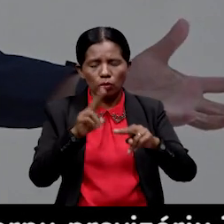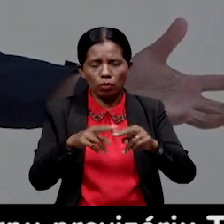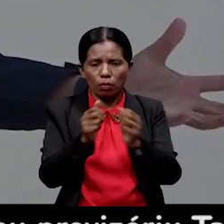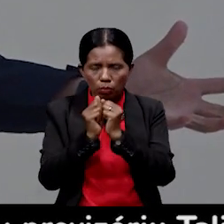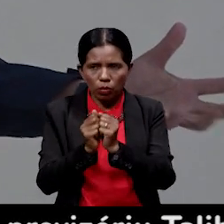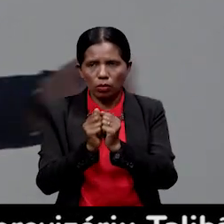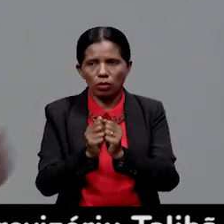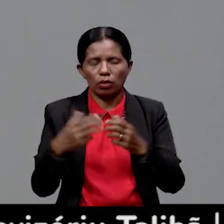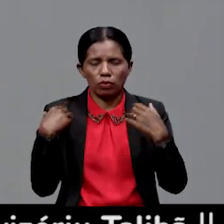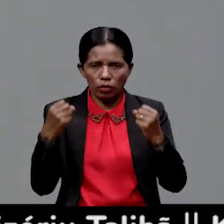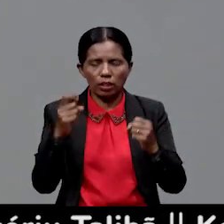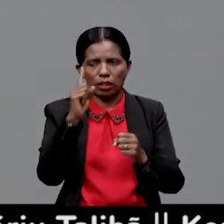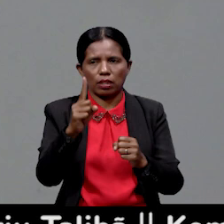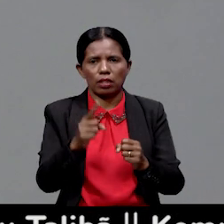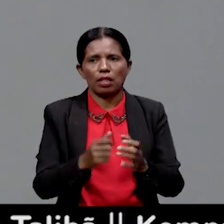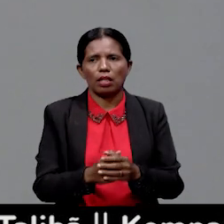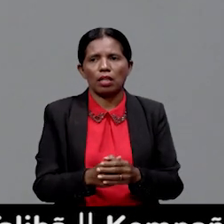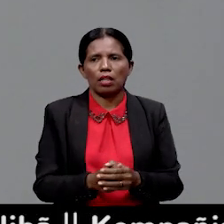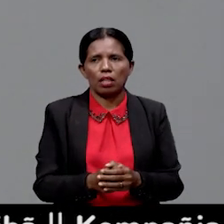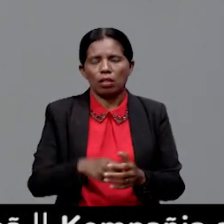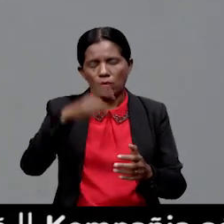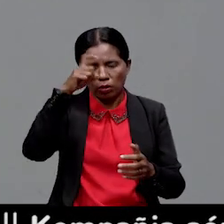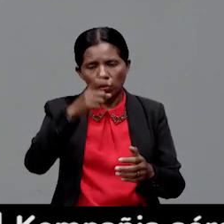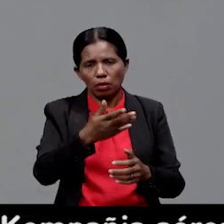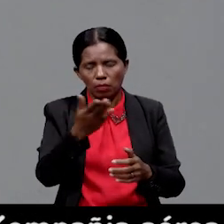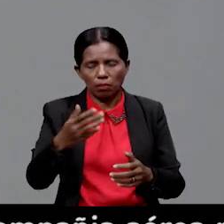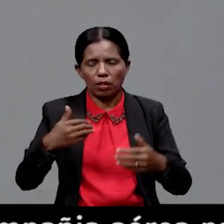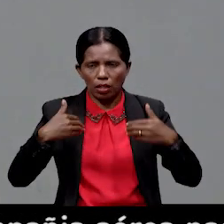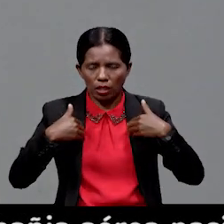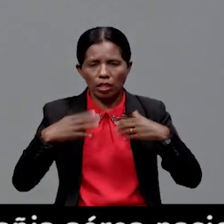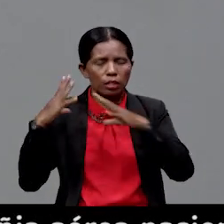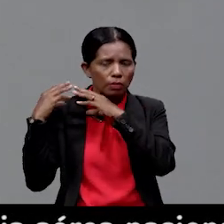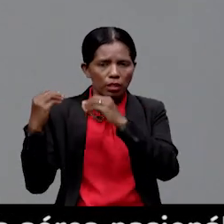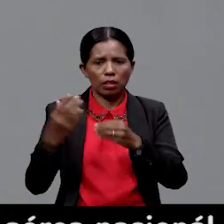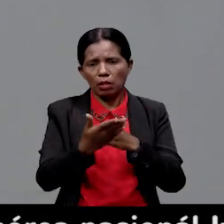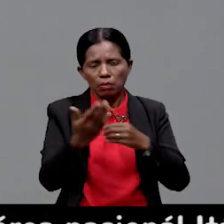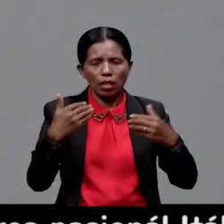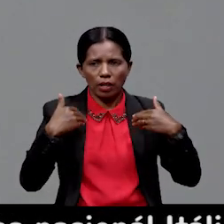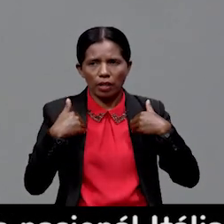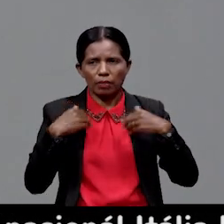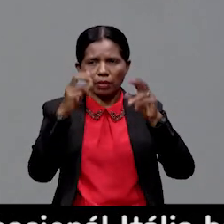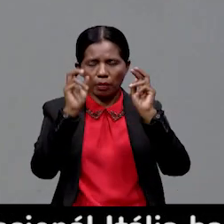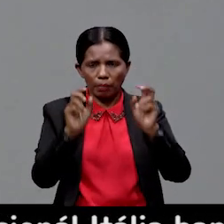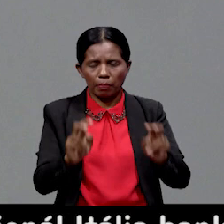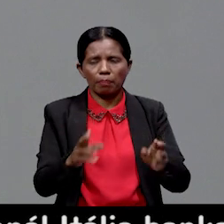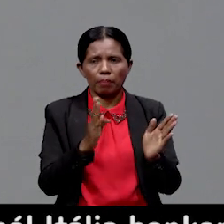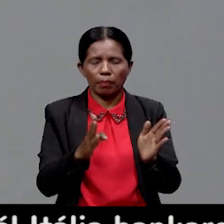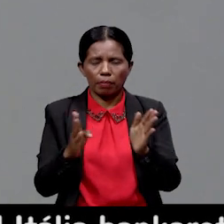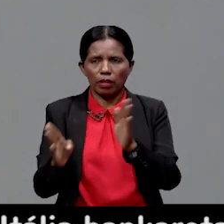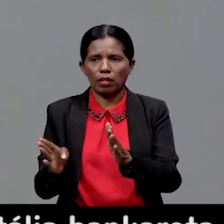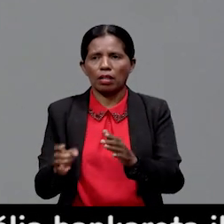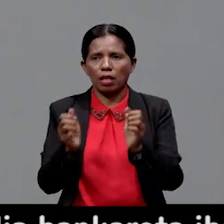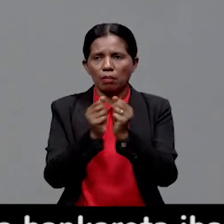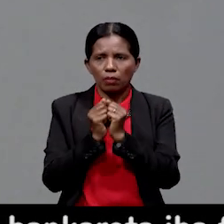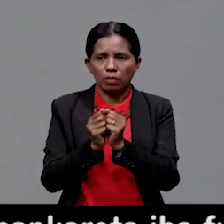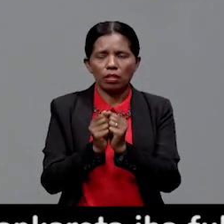Y me falta ir a ne, ir a ne, dona. O matene que ne bema que me ia, o experiencia ne bema que me ia, y me tengo que preparar ahora condiciones mínimas para que no